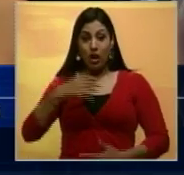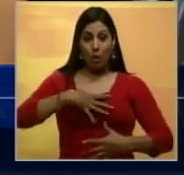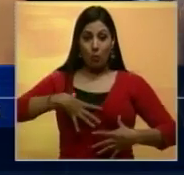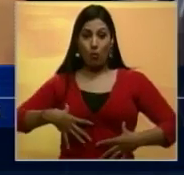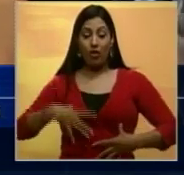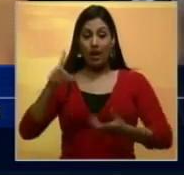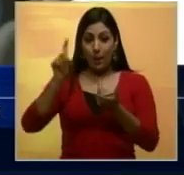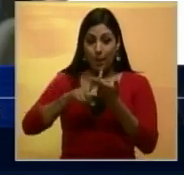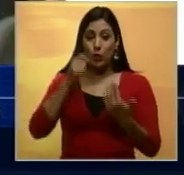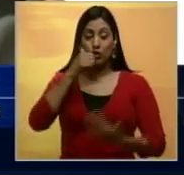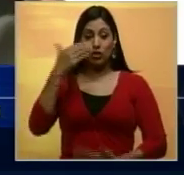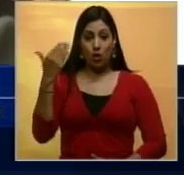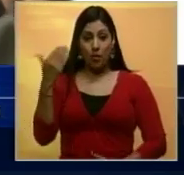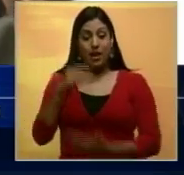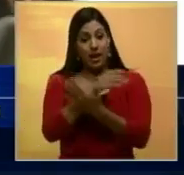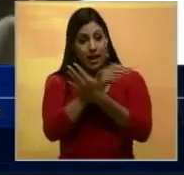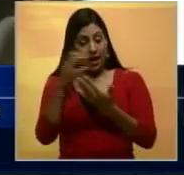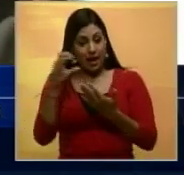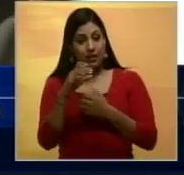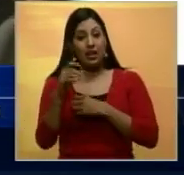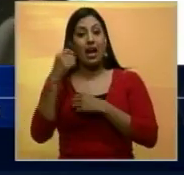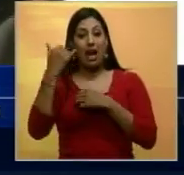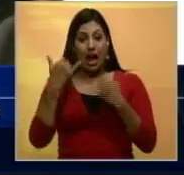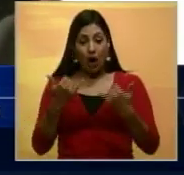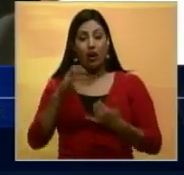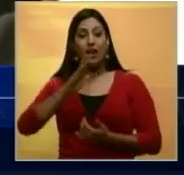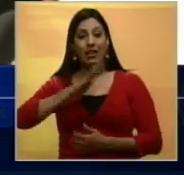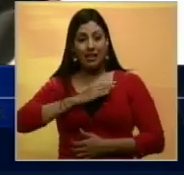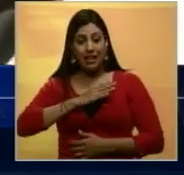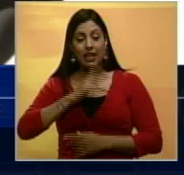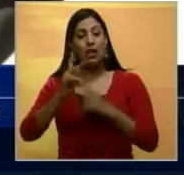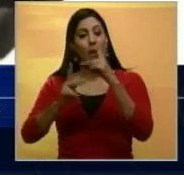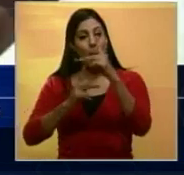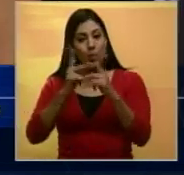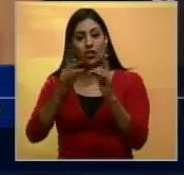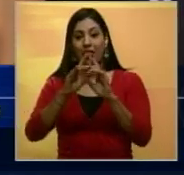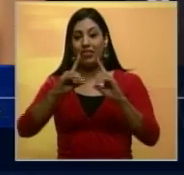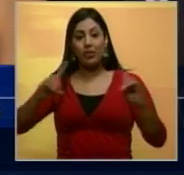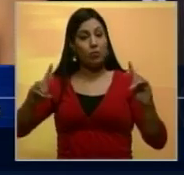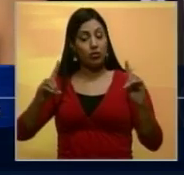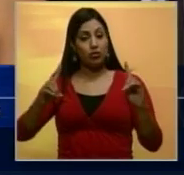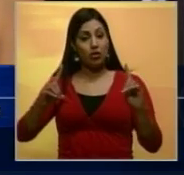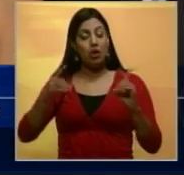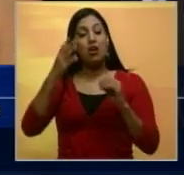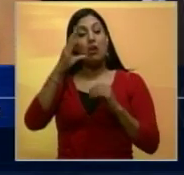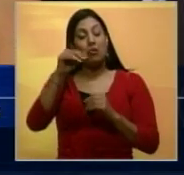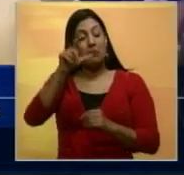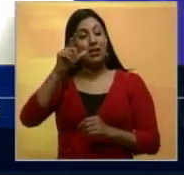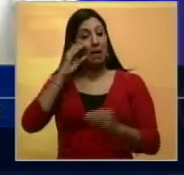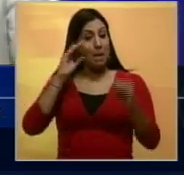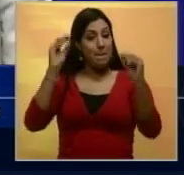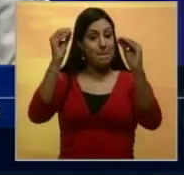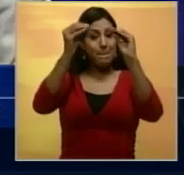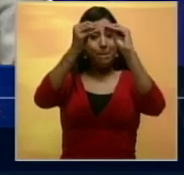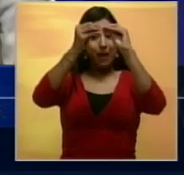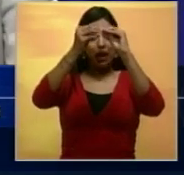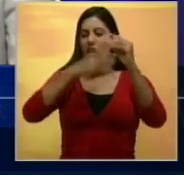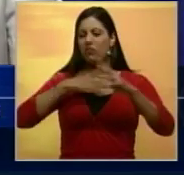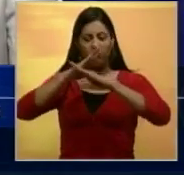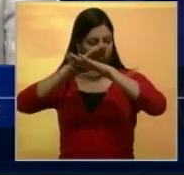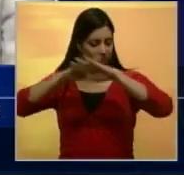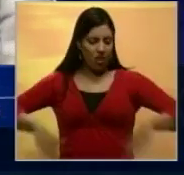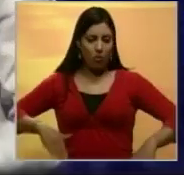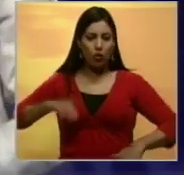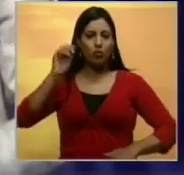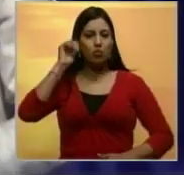Lima, esposa del cantante con quien en la actualidad se encuentra en proceso de divorcio. Muchos especulan que este evento pudo haber sido la